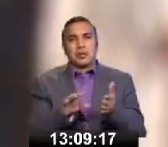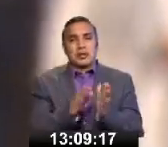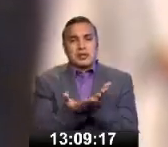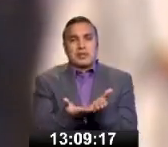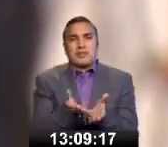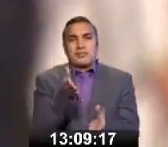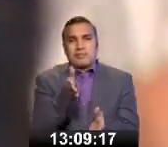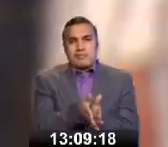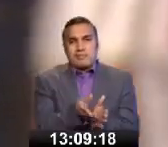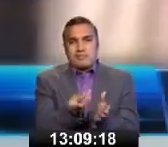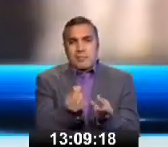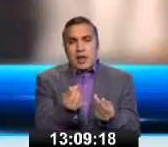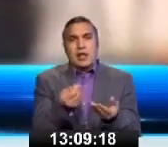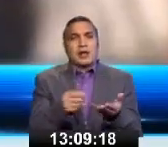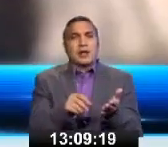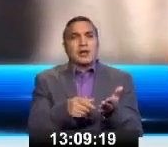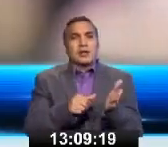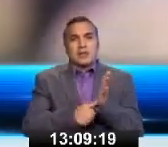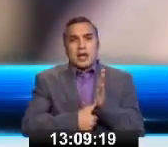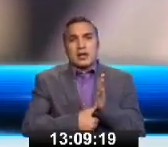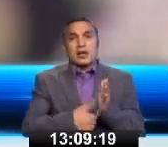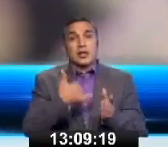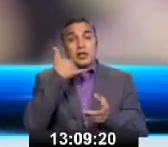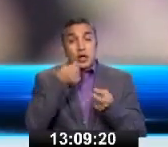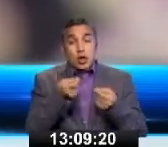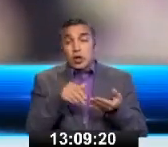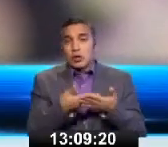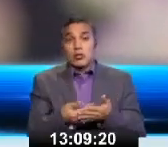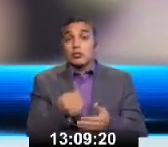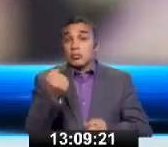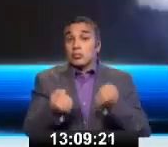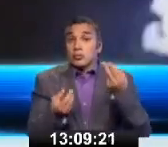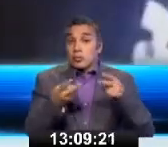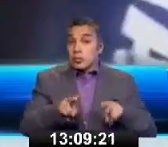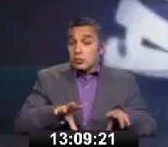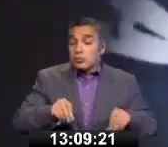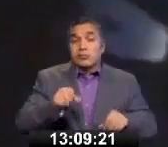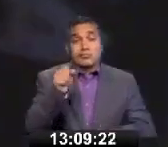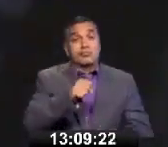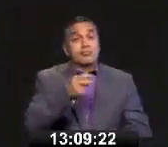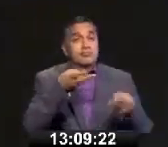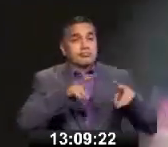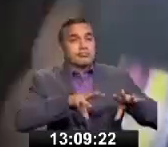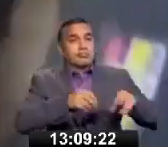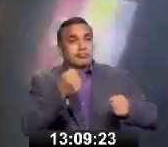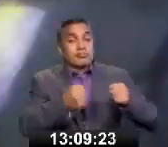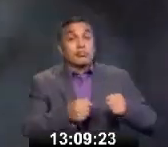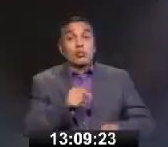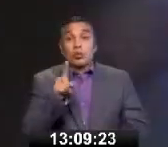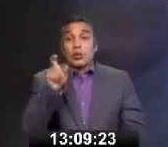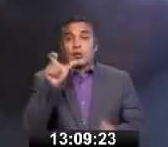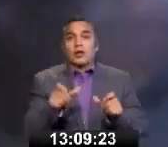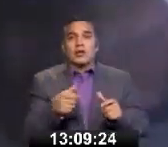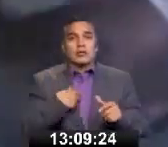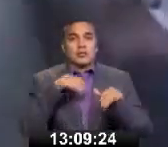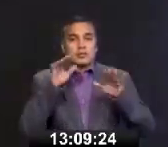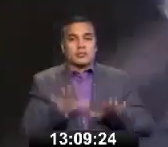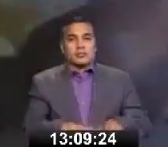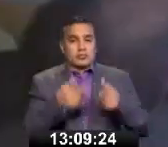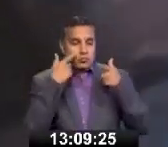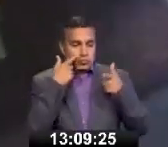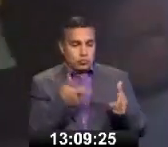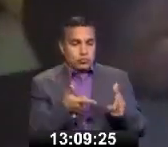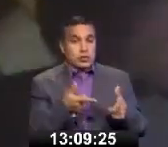documentos, mi teléfono. ¿Su vehículo? Y mi vehículo. Uno de los delincuentes se quedó custodiando a la